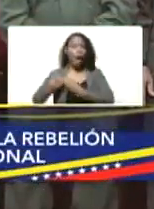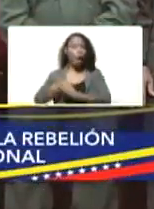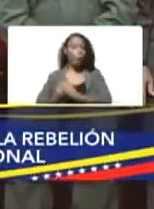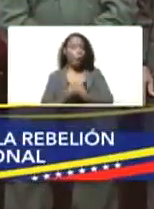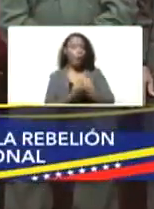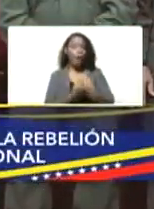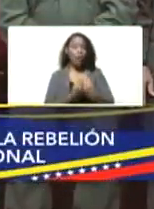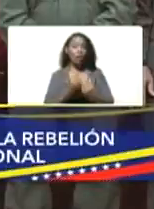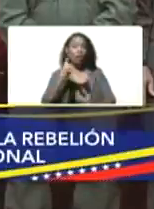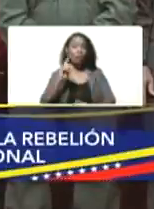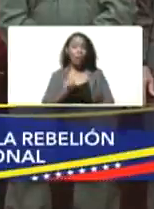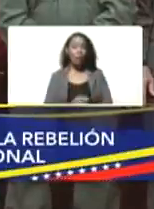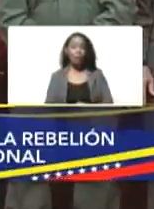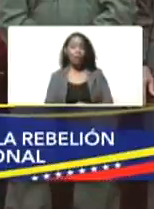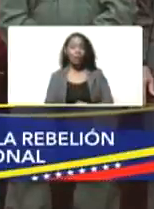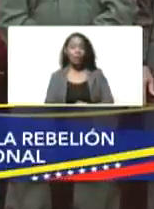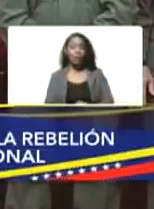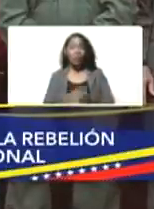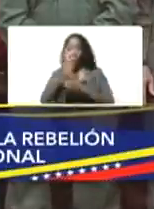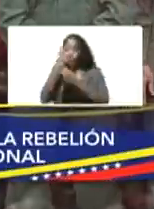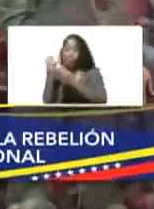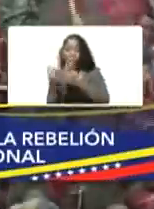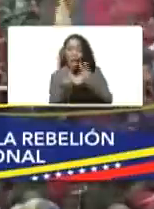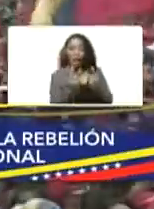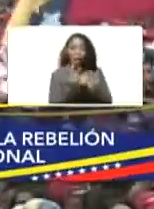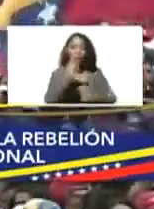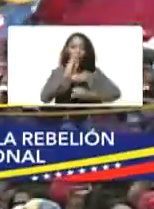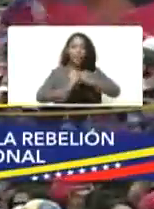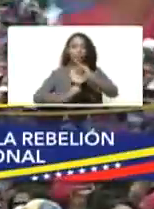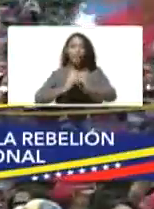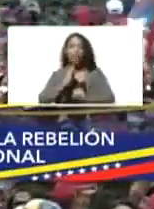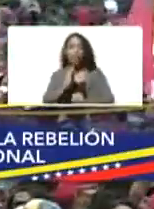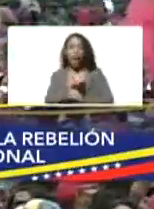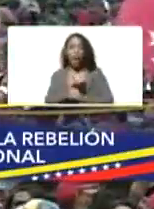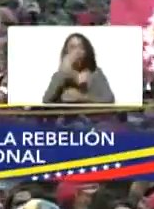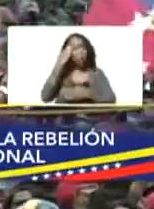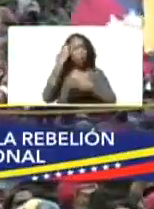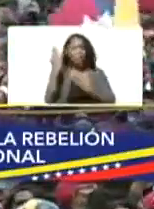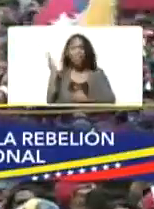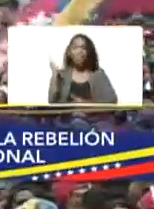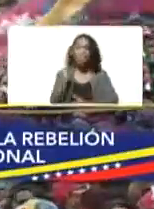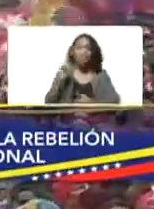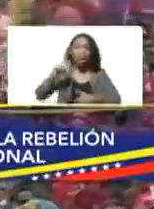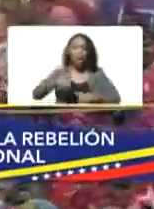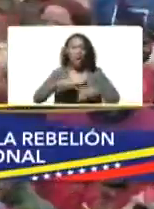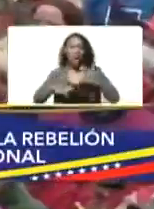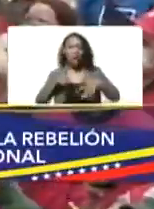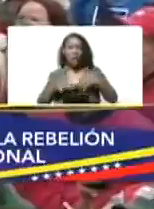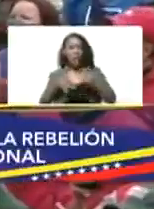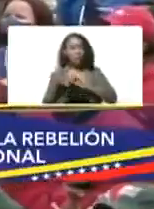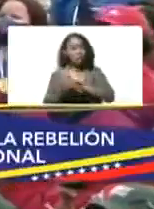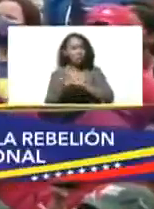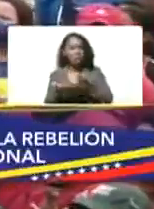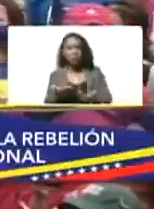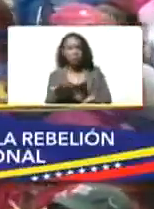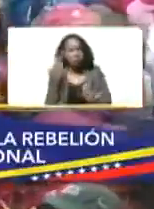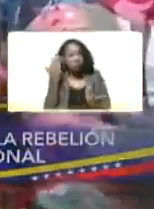acompañados de los invitados internacionales. No sé si vinieron a este acto.